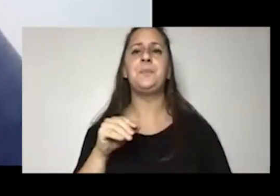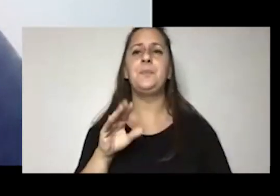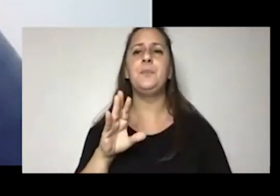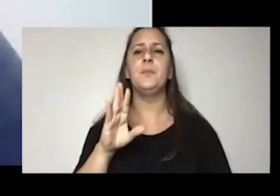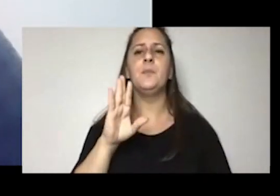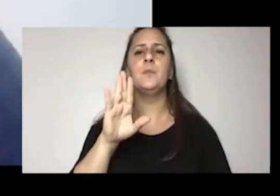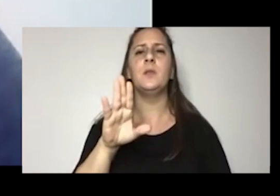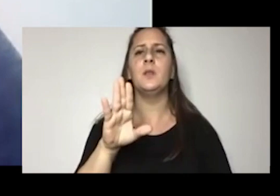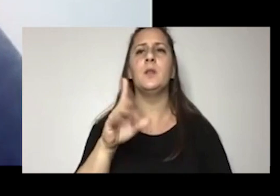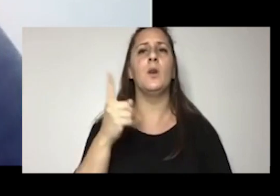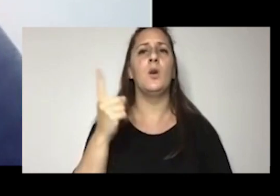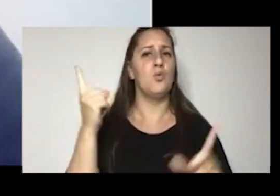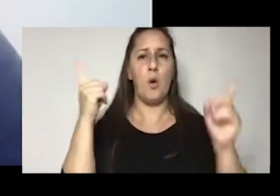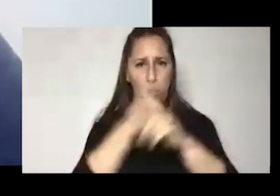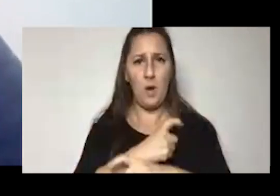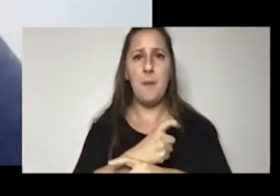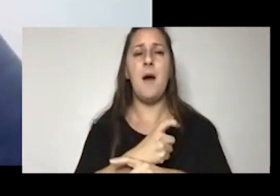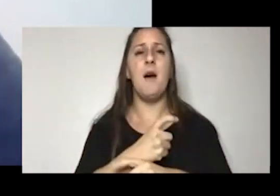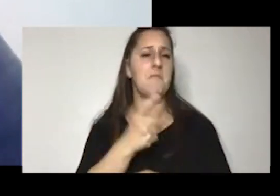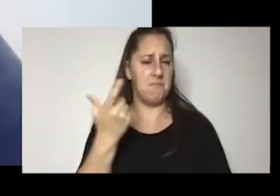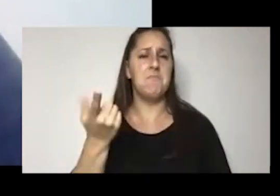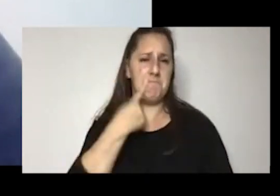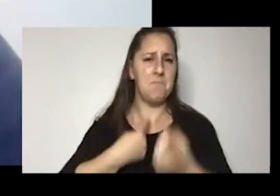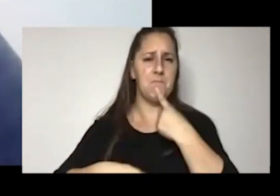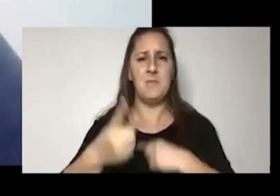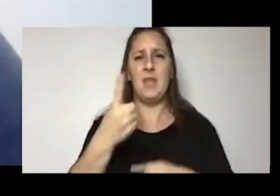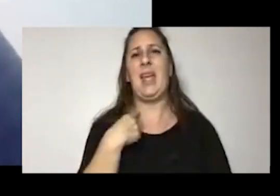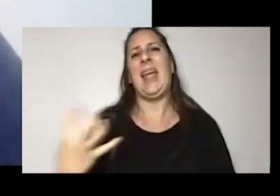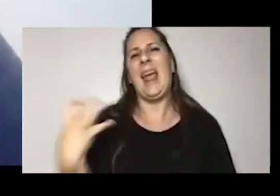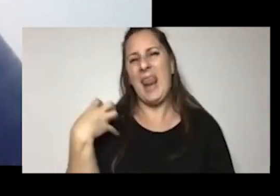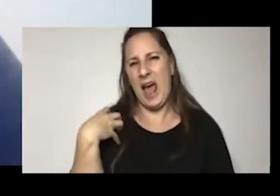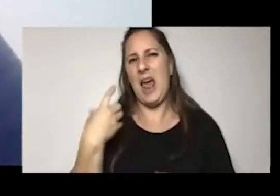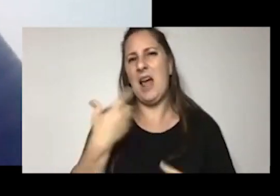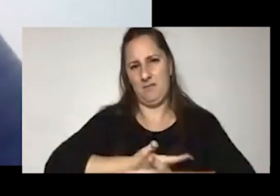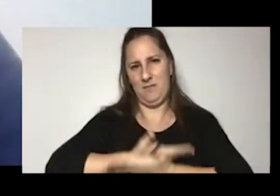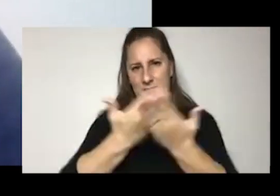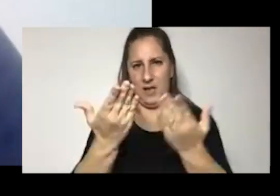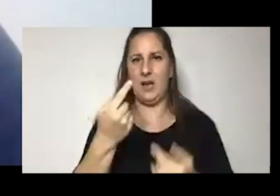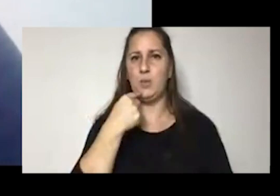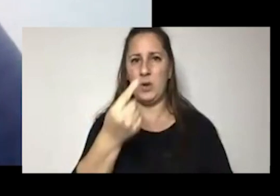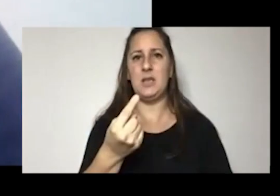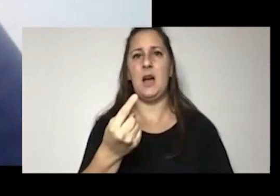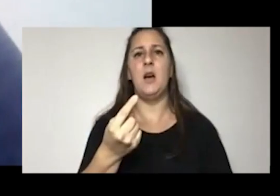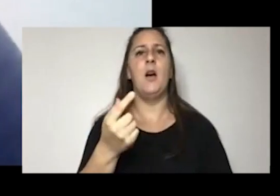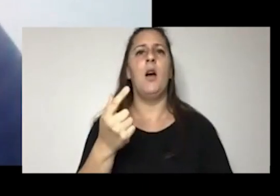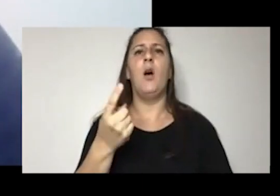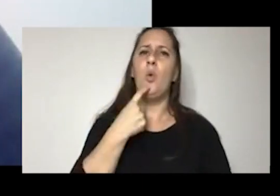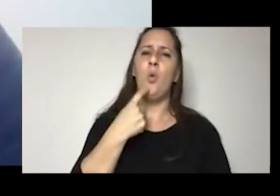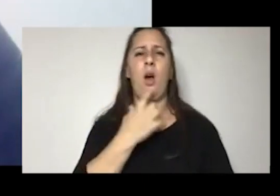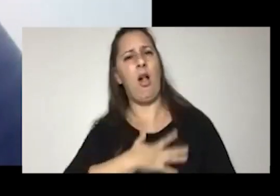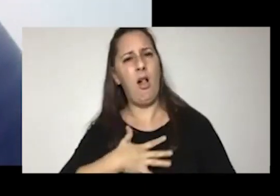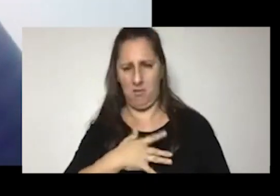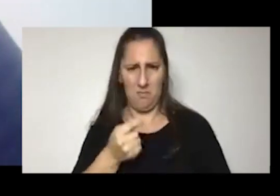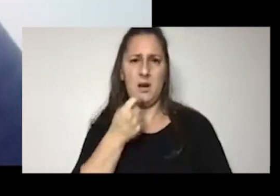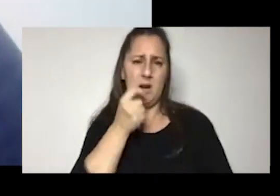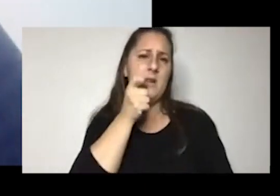problema, obviamente lo hacemos general a la respuesta, pero sí que pregunten sin ningún inconveniente. Si podemos darle la respuesta hoy